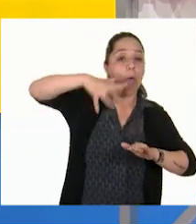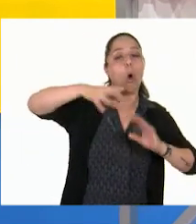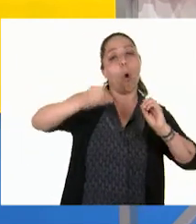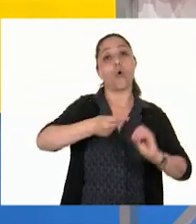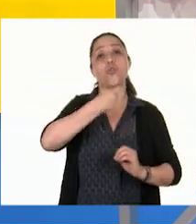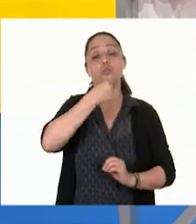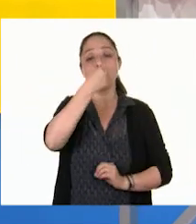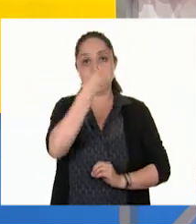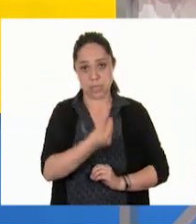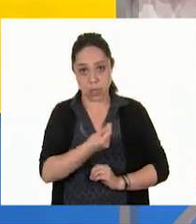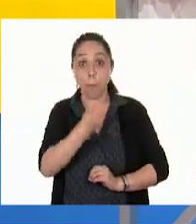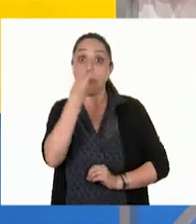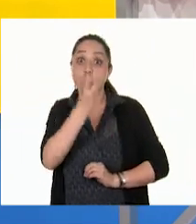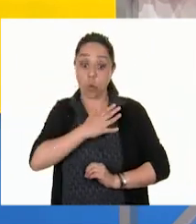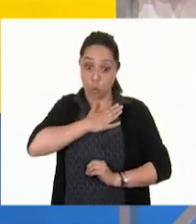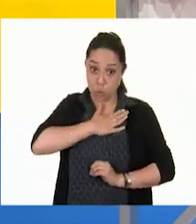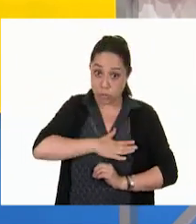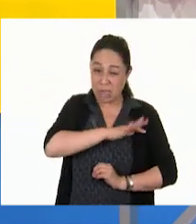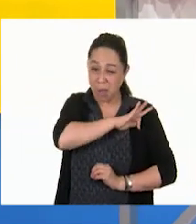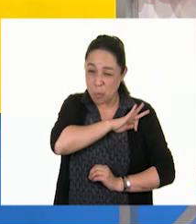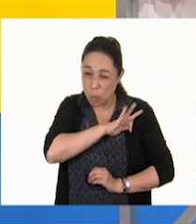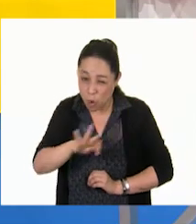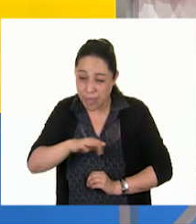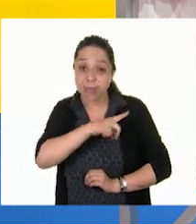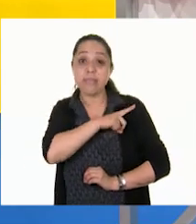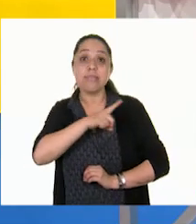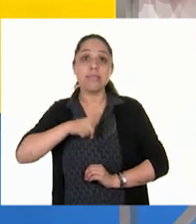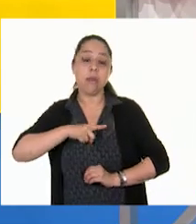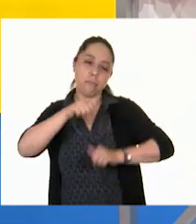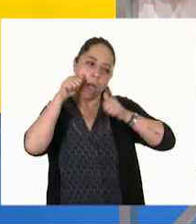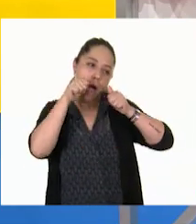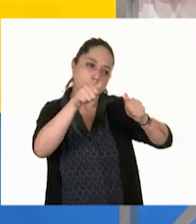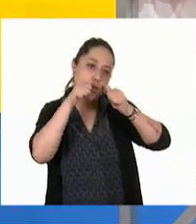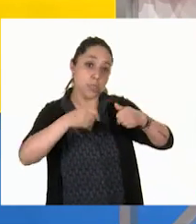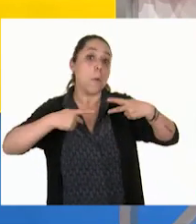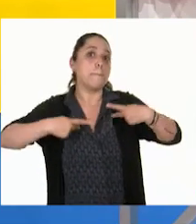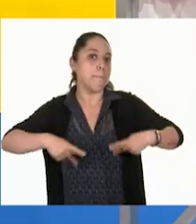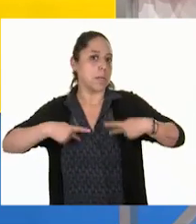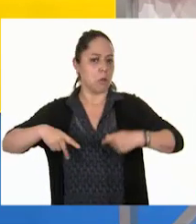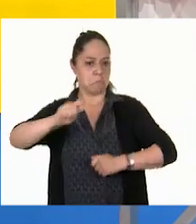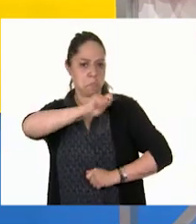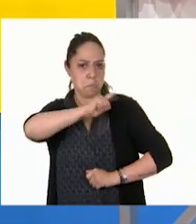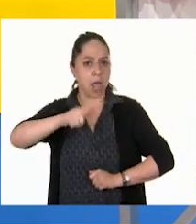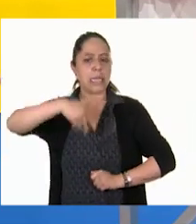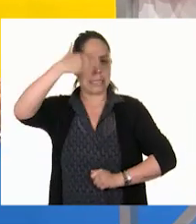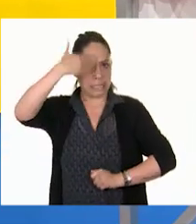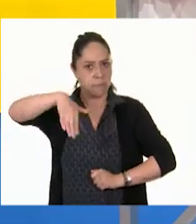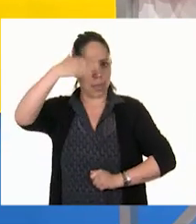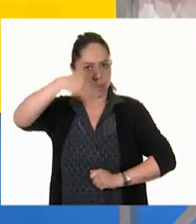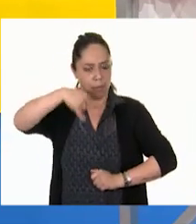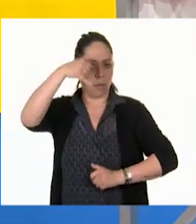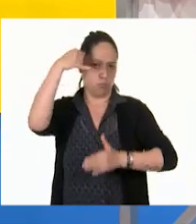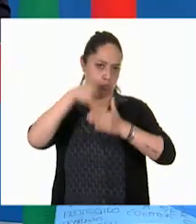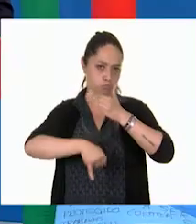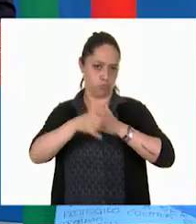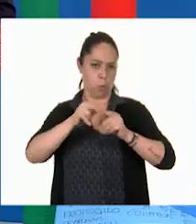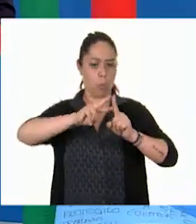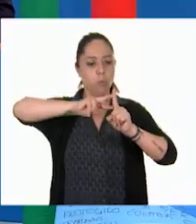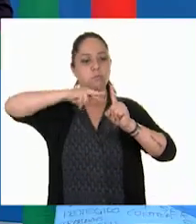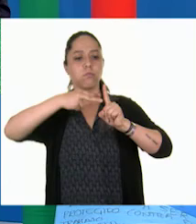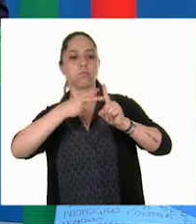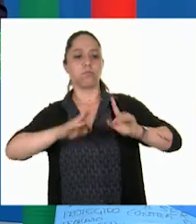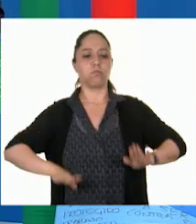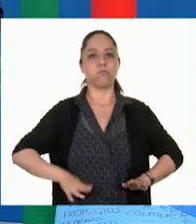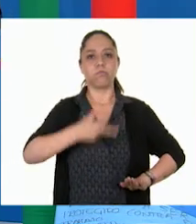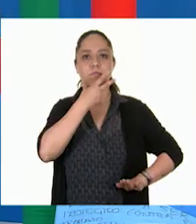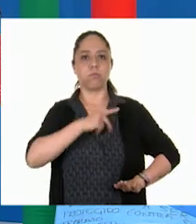que tengan acceso a la justicia, deben ser atendidas por personal que sepa asesorar con perspectiva de género.